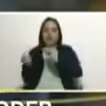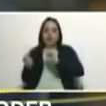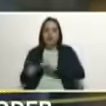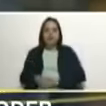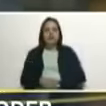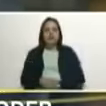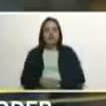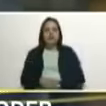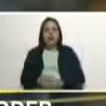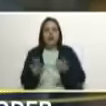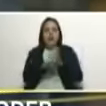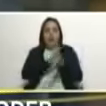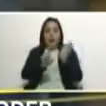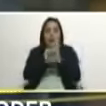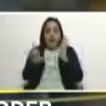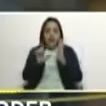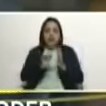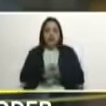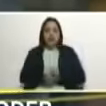de